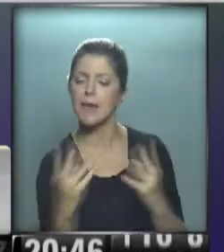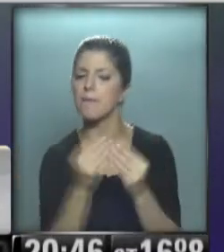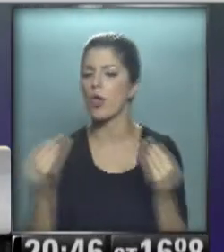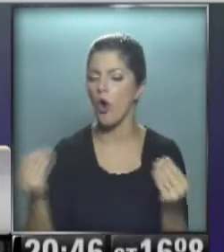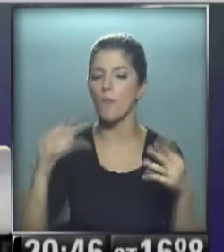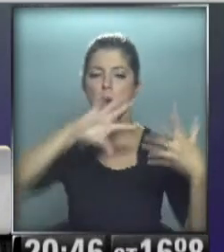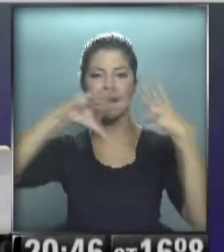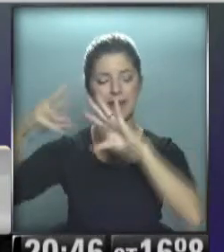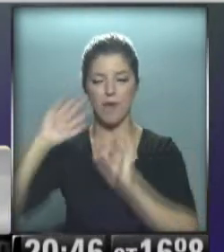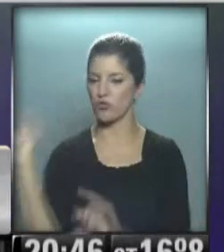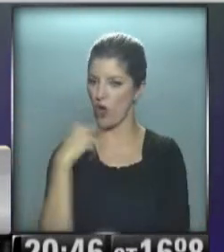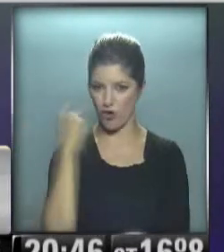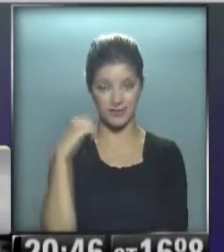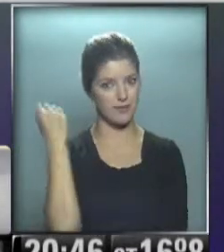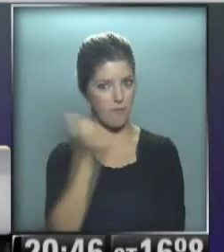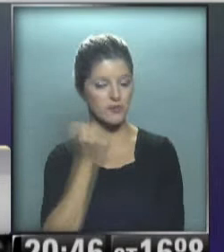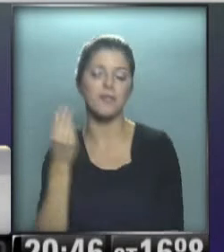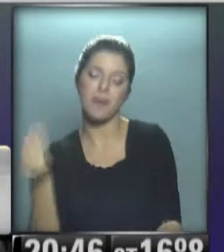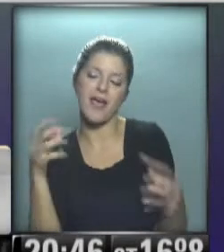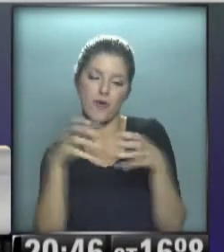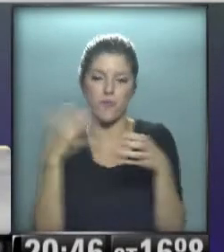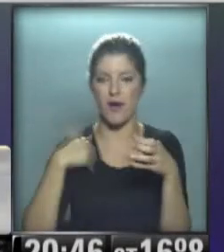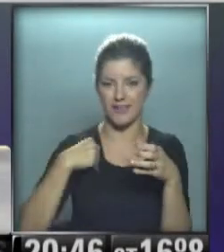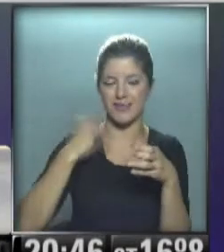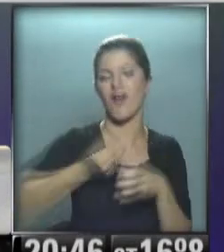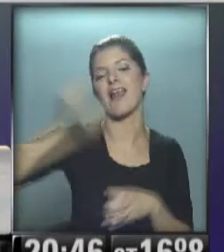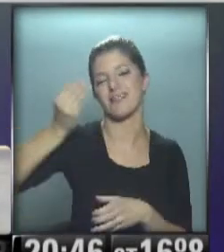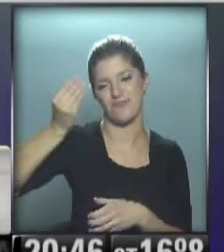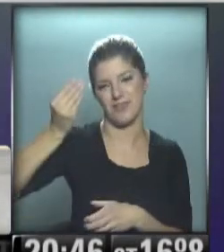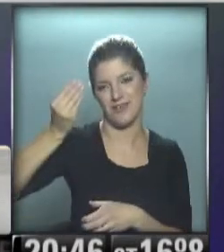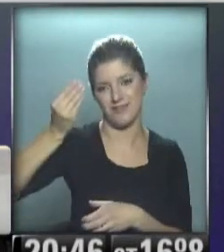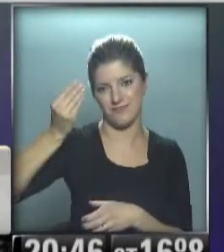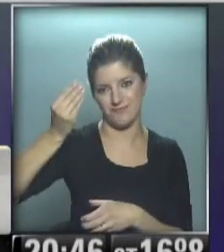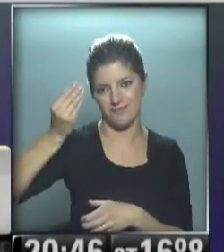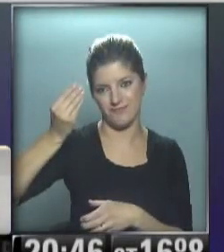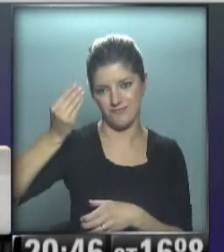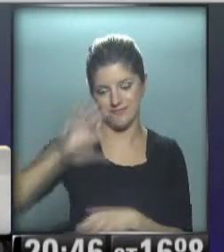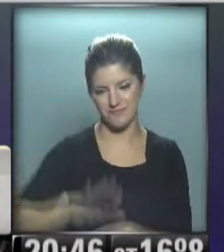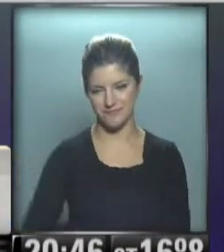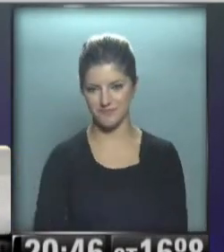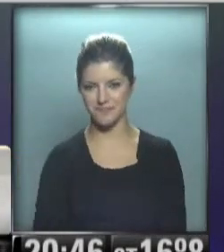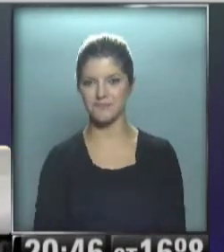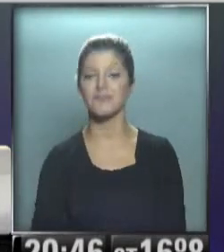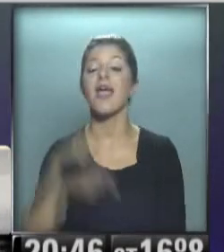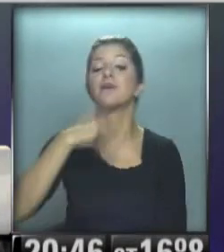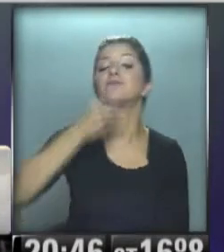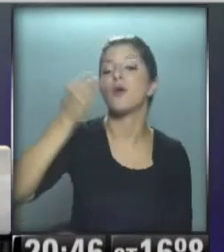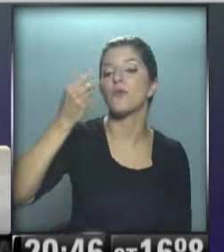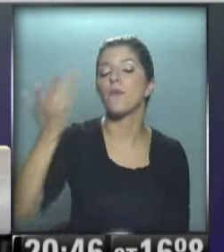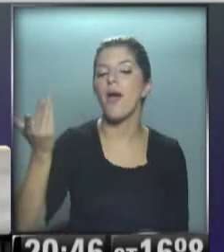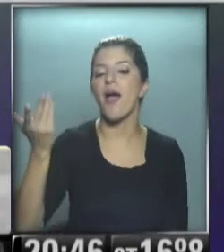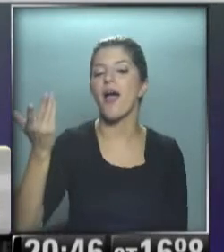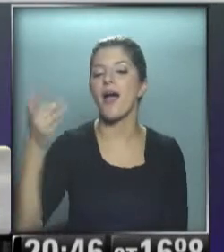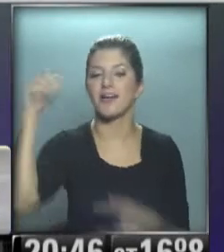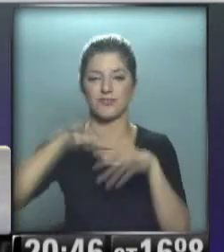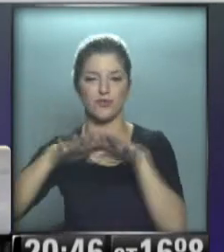clima, para que el equipo de Isabela clasifique por primera vez allí en la punta, para no tener sobresaltos